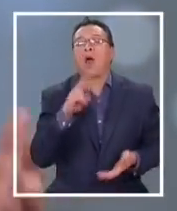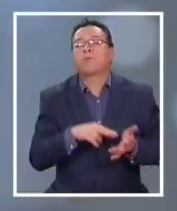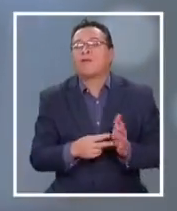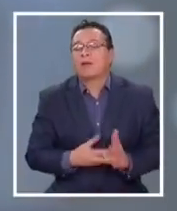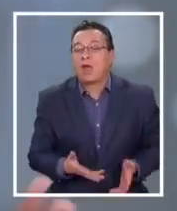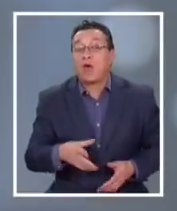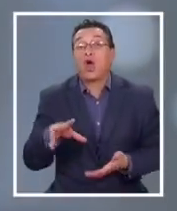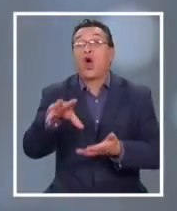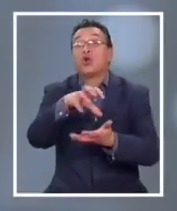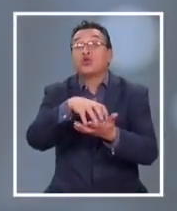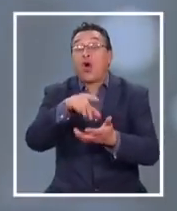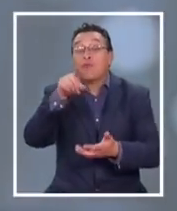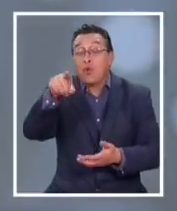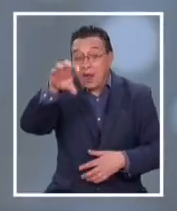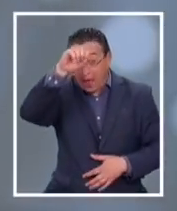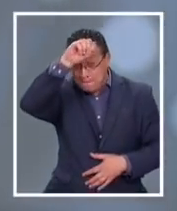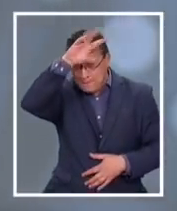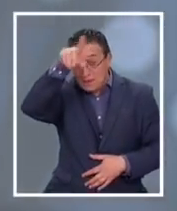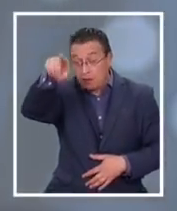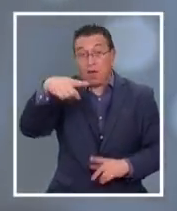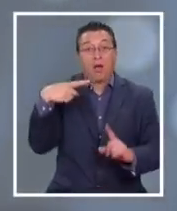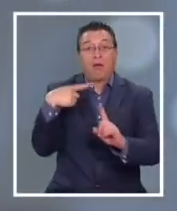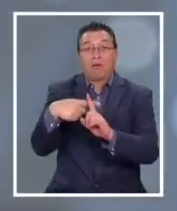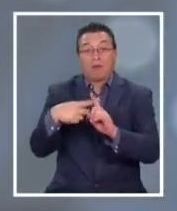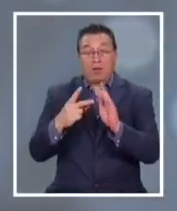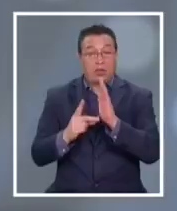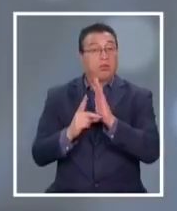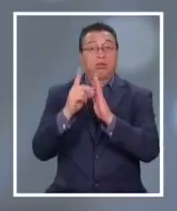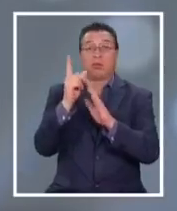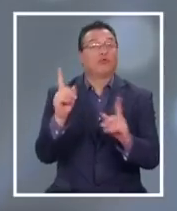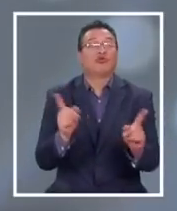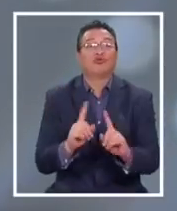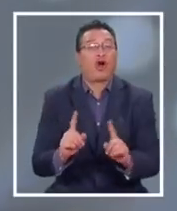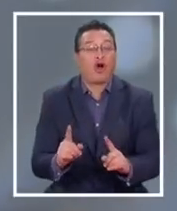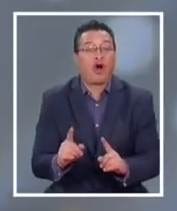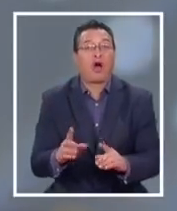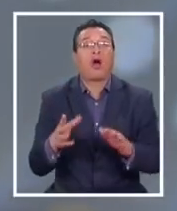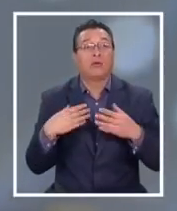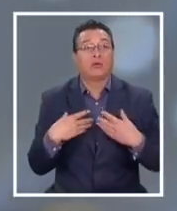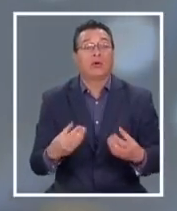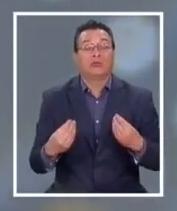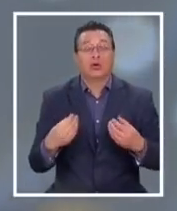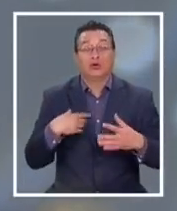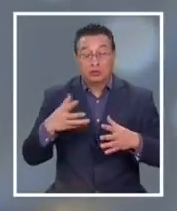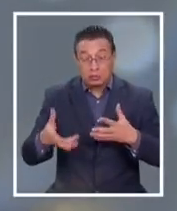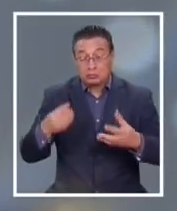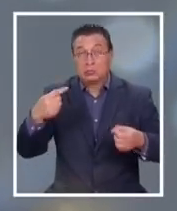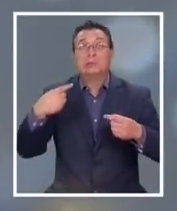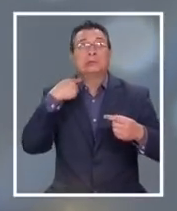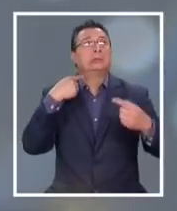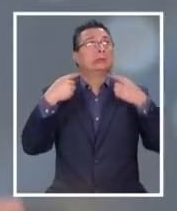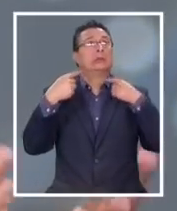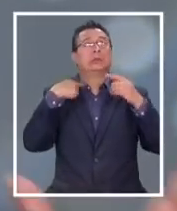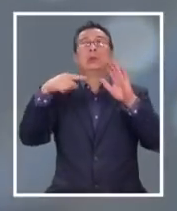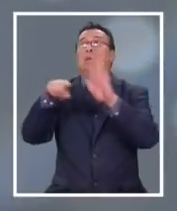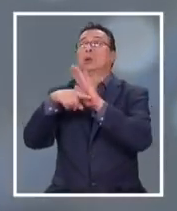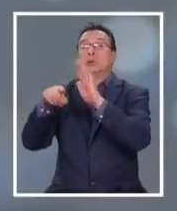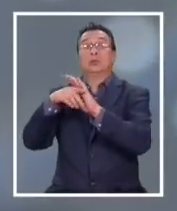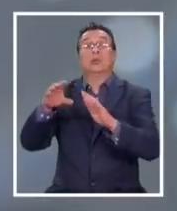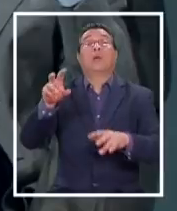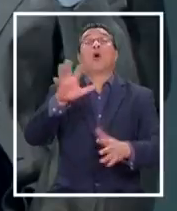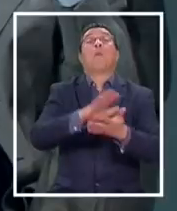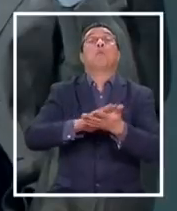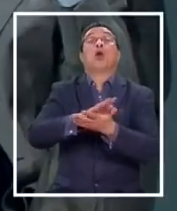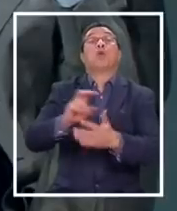las comunas mineras no se han beneficiado del desarrollo de la minería. Ya han recibido, por el contrario, sus impactos ambientales. Ustedes van a Andacollo,